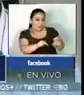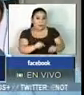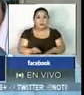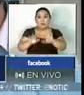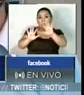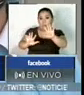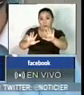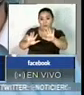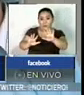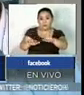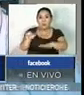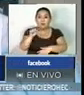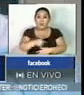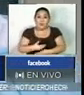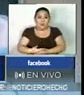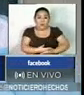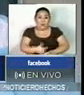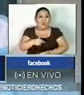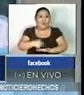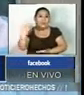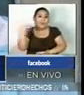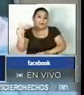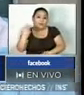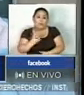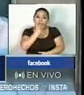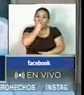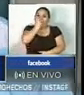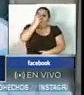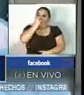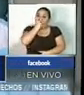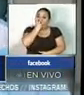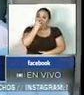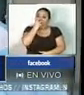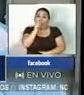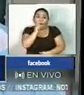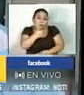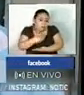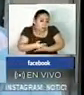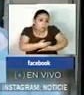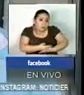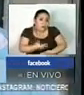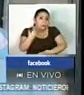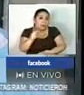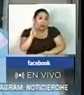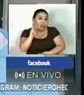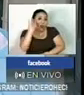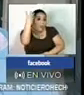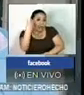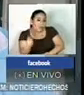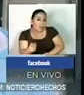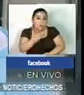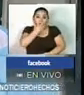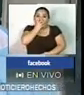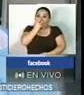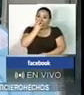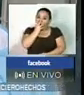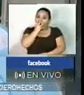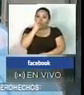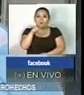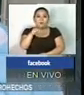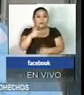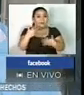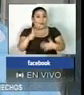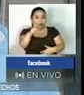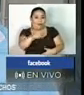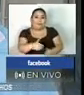paciente incluso tuvo necesidad de ventilación mecánica a tan corta edad, dos días bajo ventilación mecánica. Pero este día tenemos la